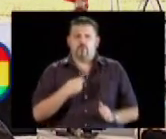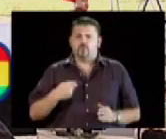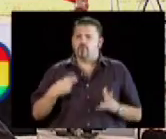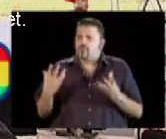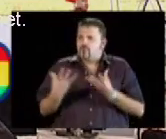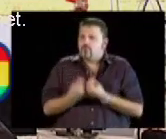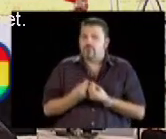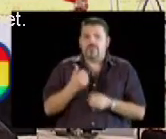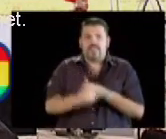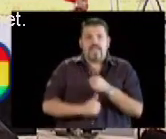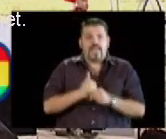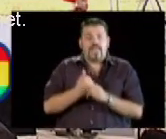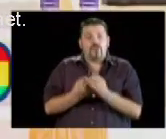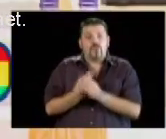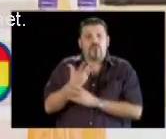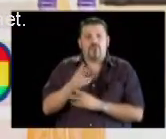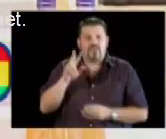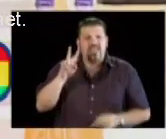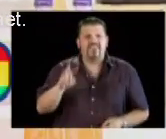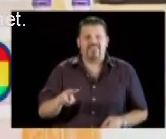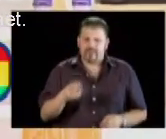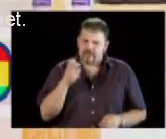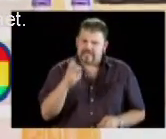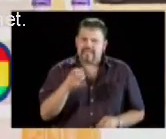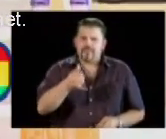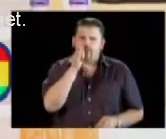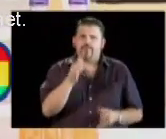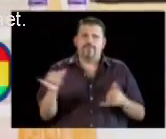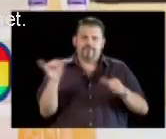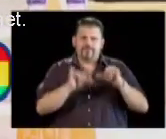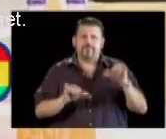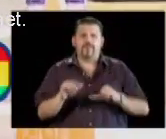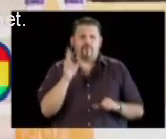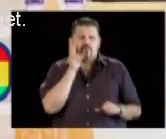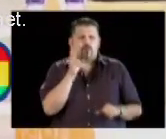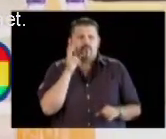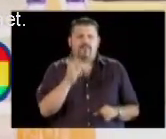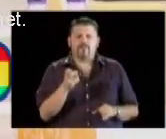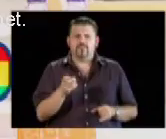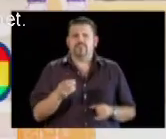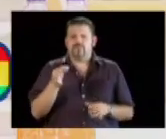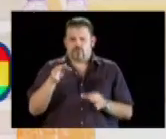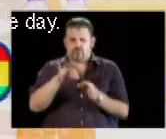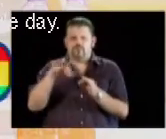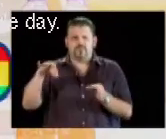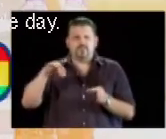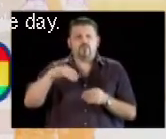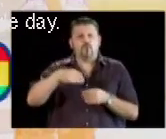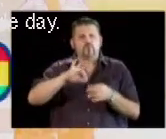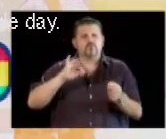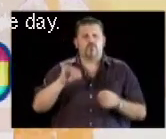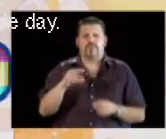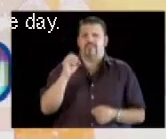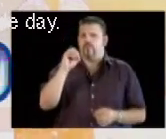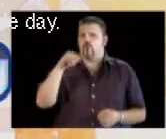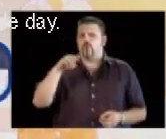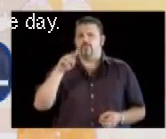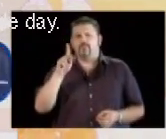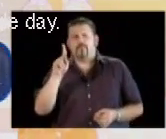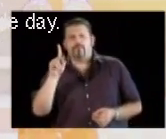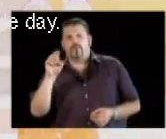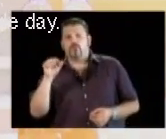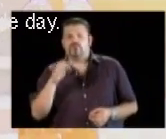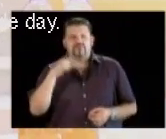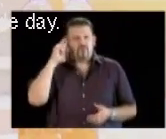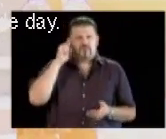nosotros. Y la verdad les dijimos, tómense un poco de Egofrutas con un sobre de OmniPlus. No nos lo creían, se lo tomaron. Después